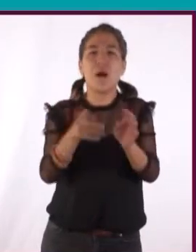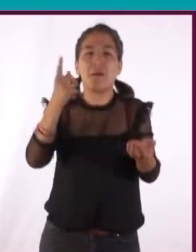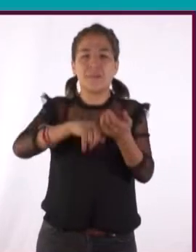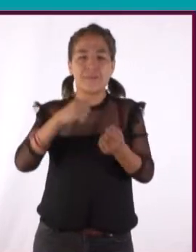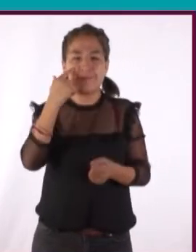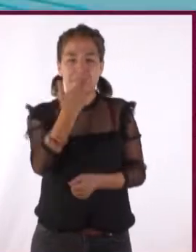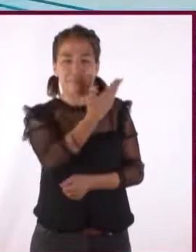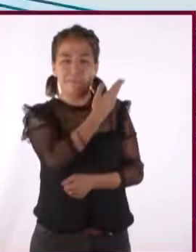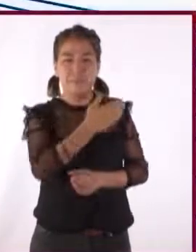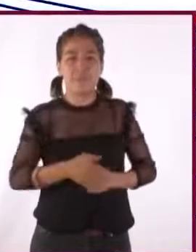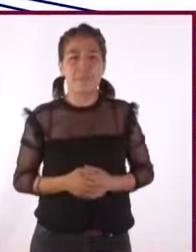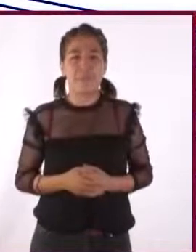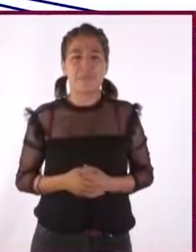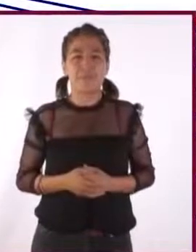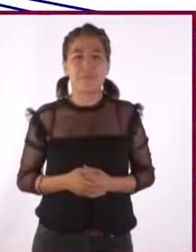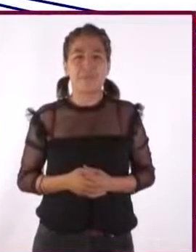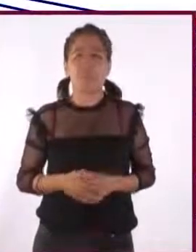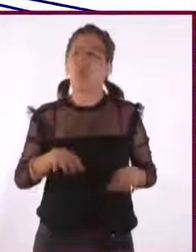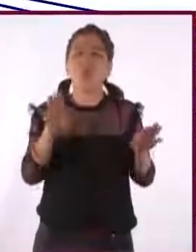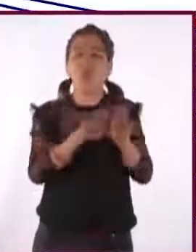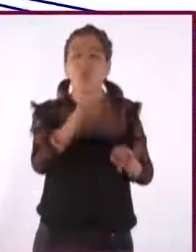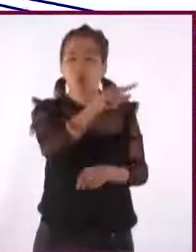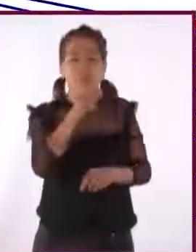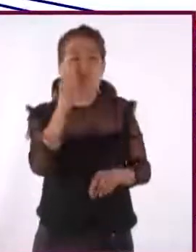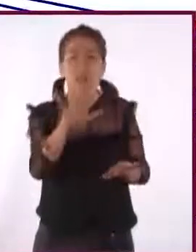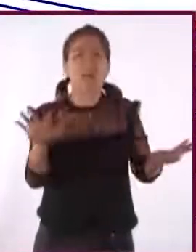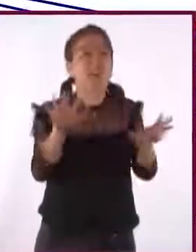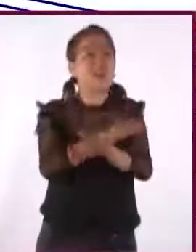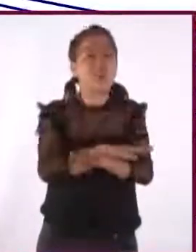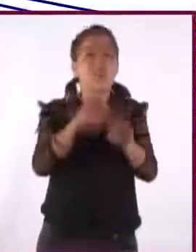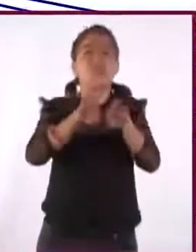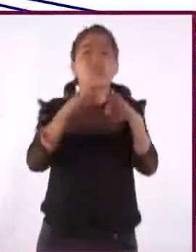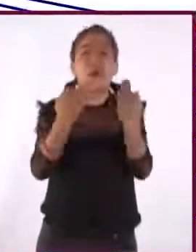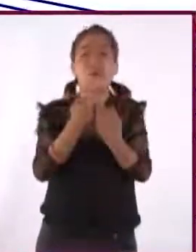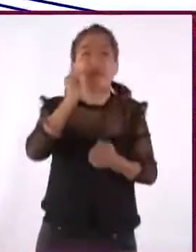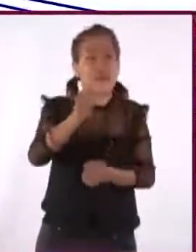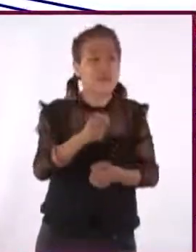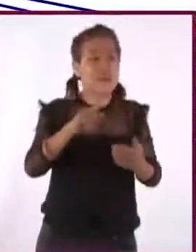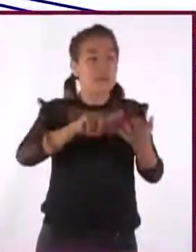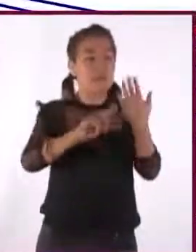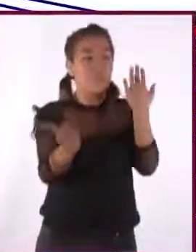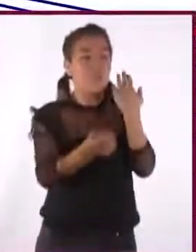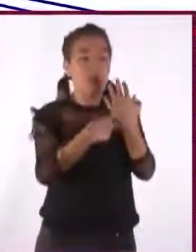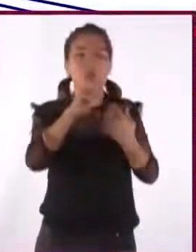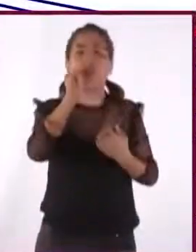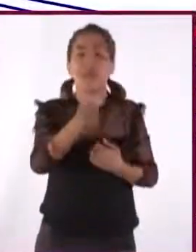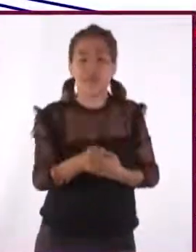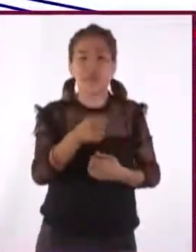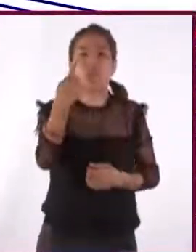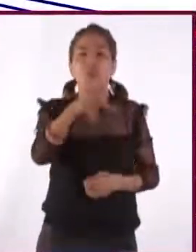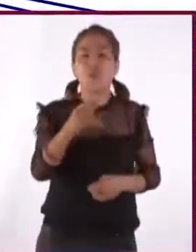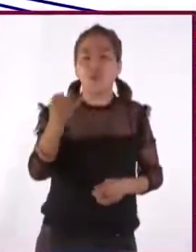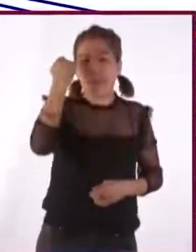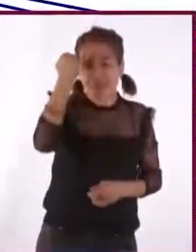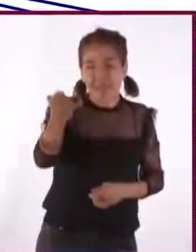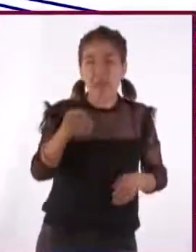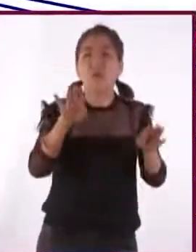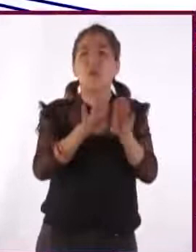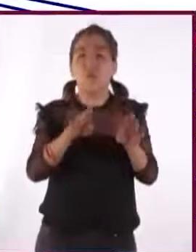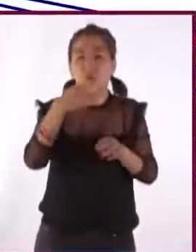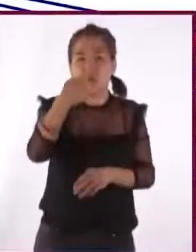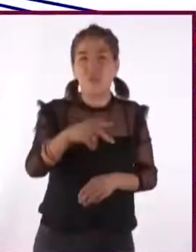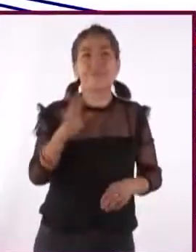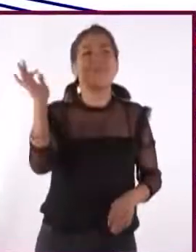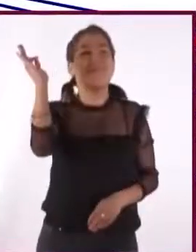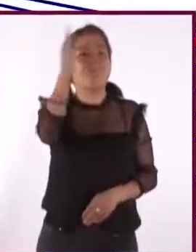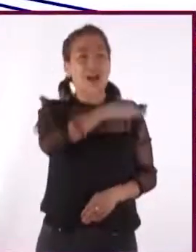por dos líneas rectas y paralelas, son distorsionadas por un diseño radial de fondo, que estimula la perspectiva y